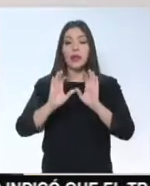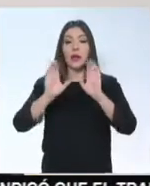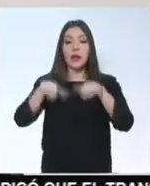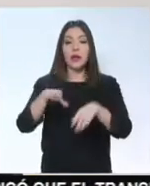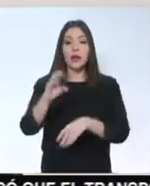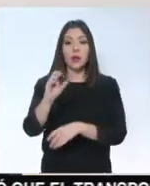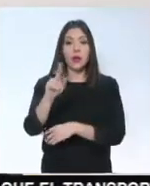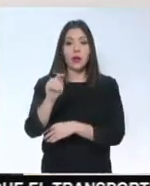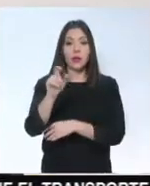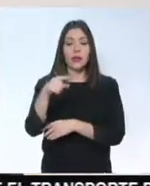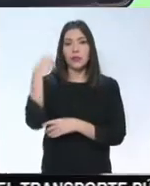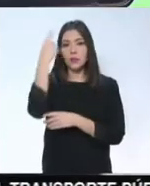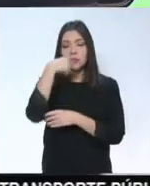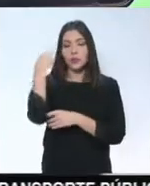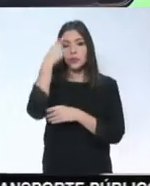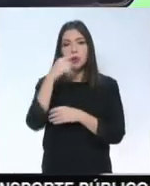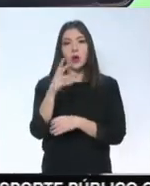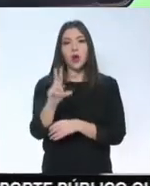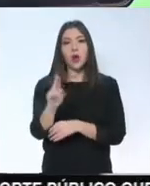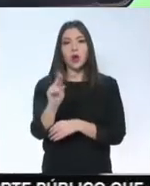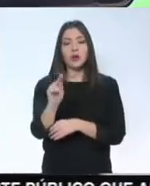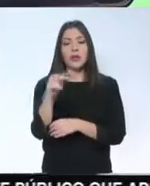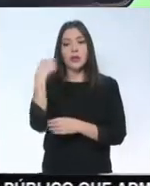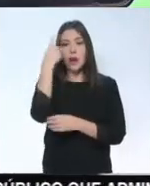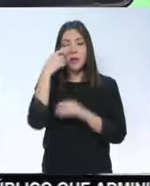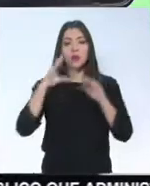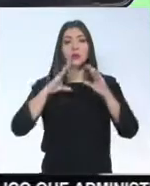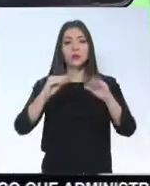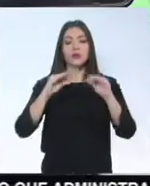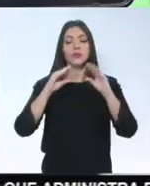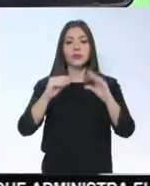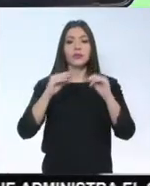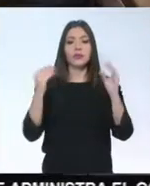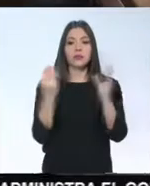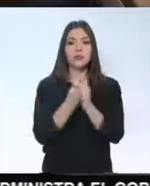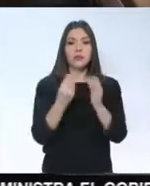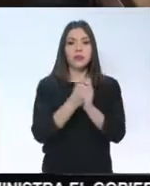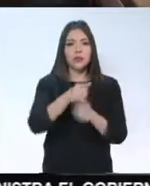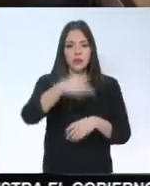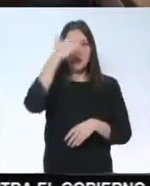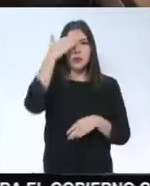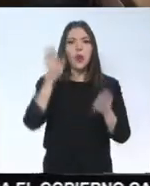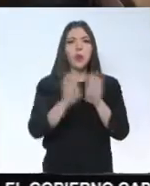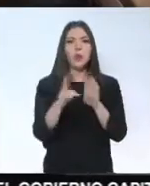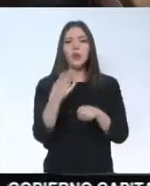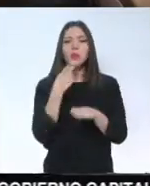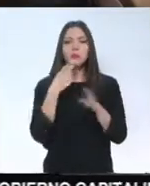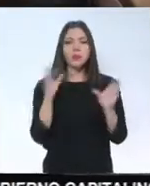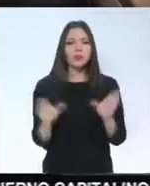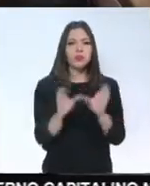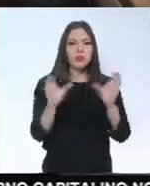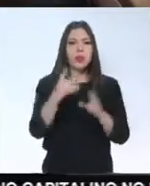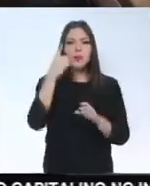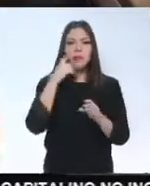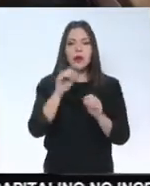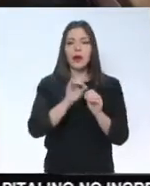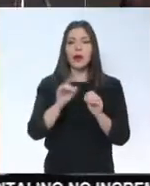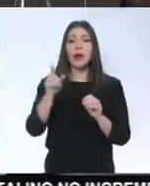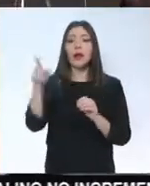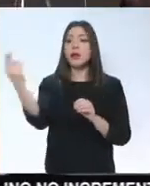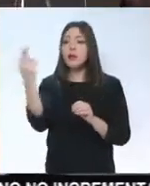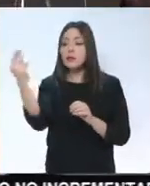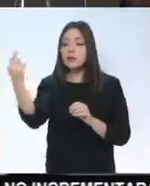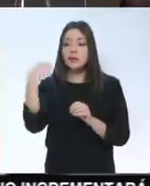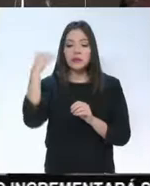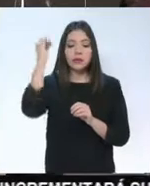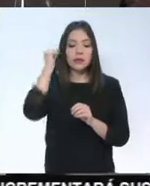horas. Ellos ya utilizan un sistema en donde los va guiando para canalizar a la autoridad correspondiente. Es